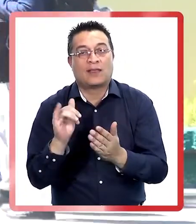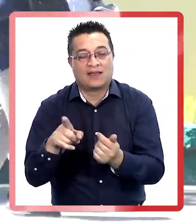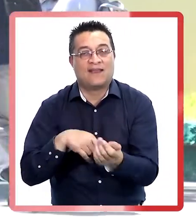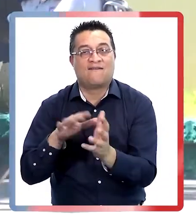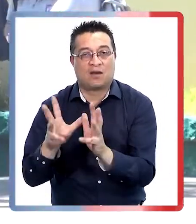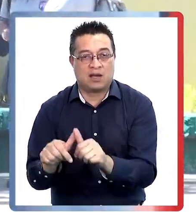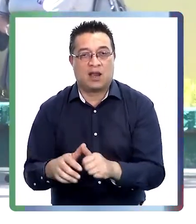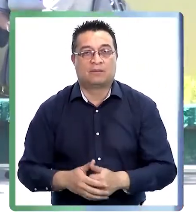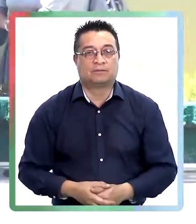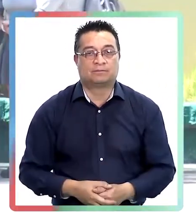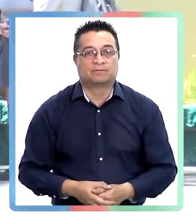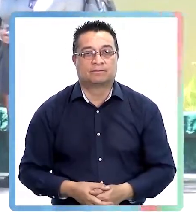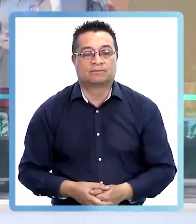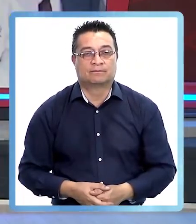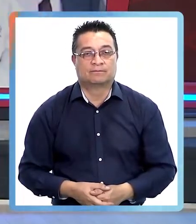y sus familias.